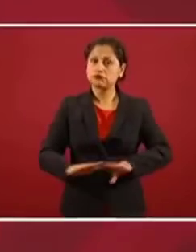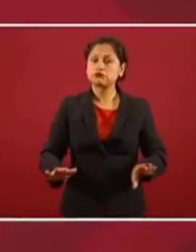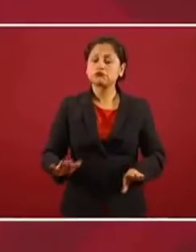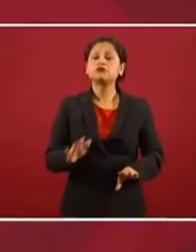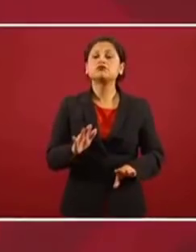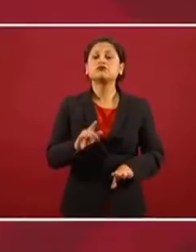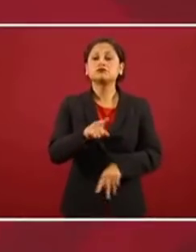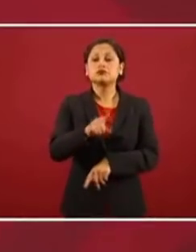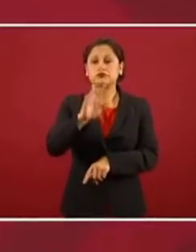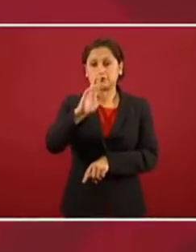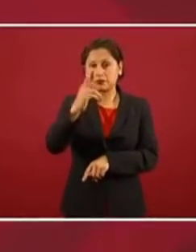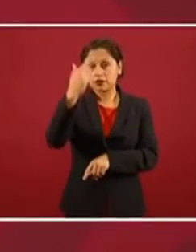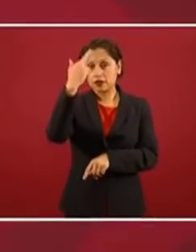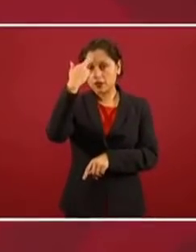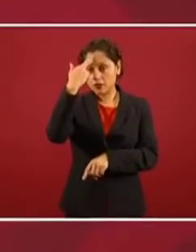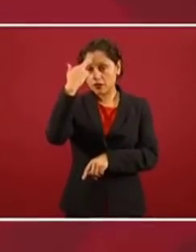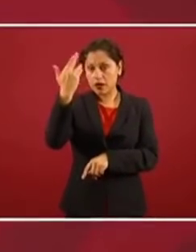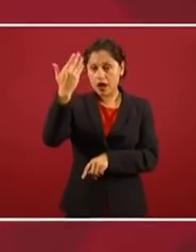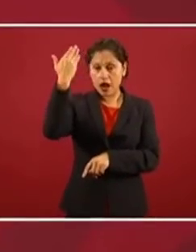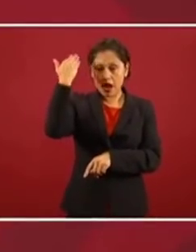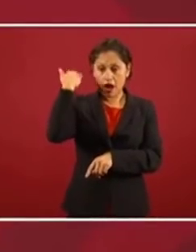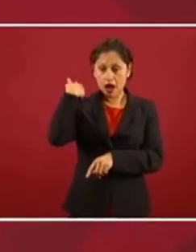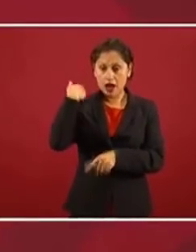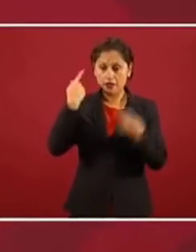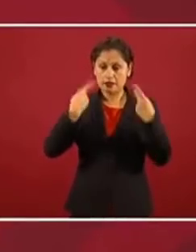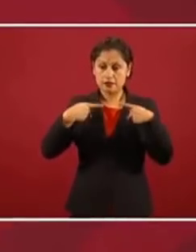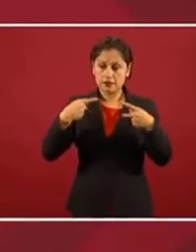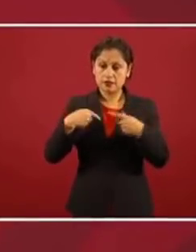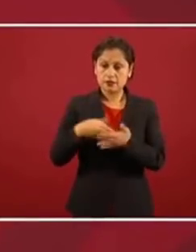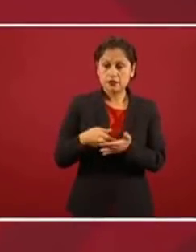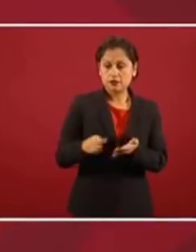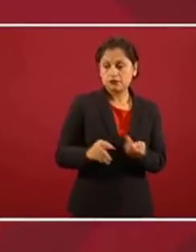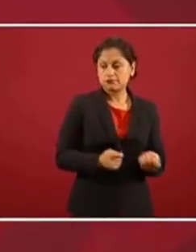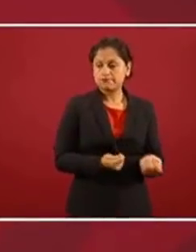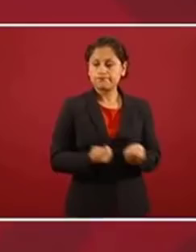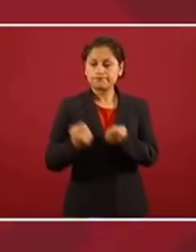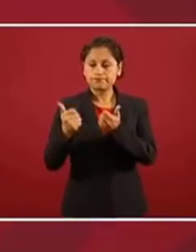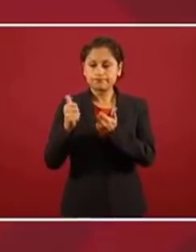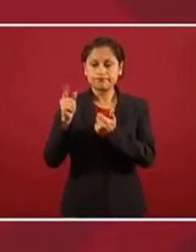despedidos de manera injustificada